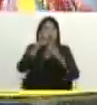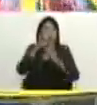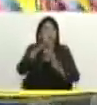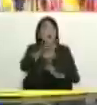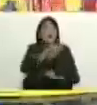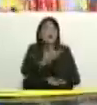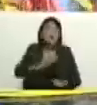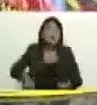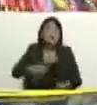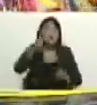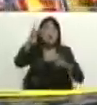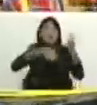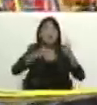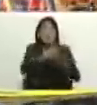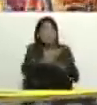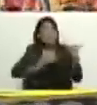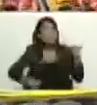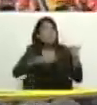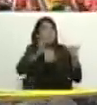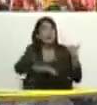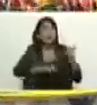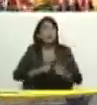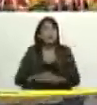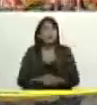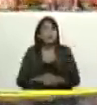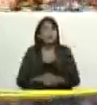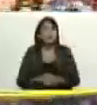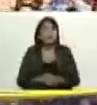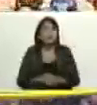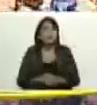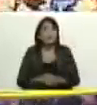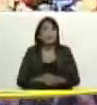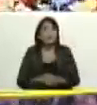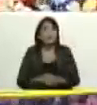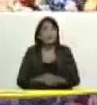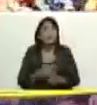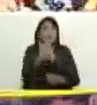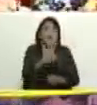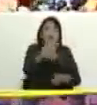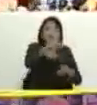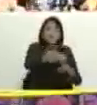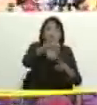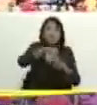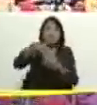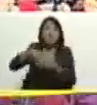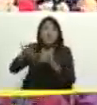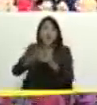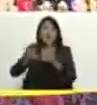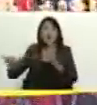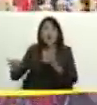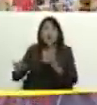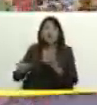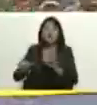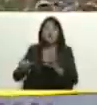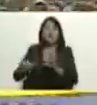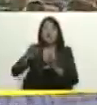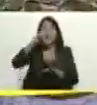Chávez. Los tres procesos electorales vinculados a la constituyente del año 99.